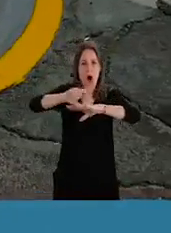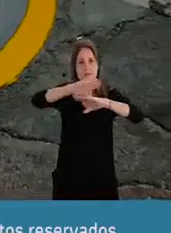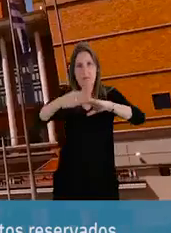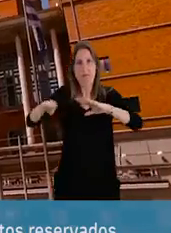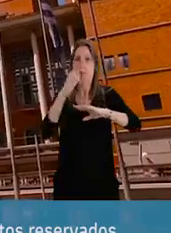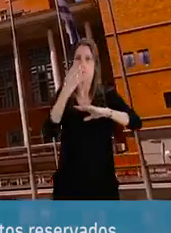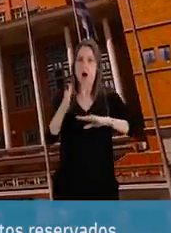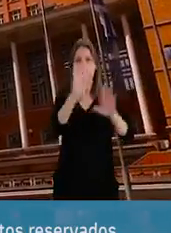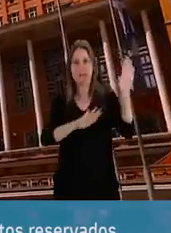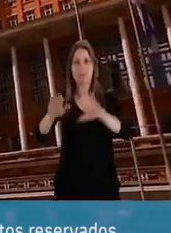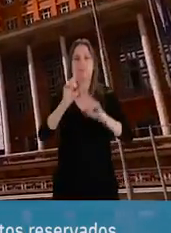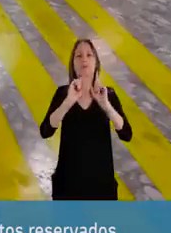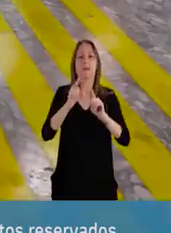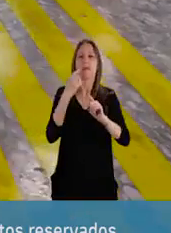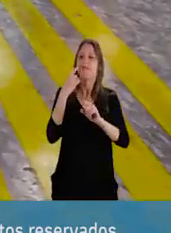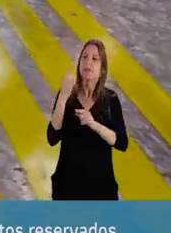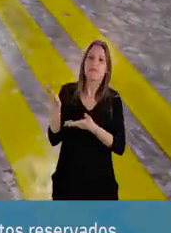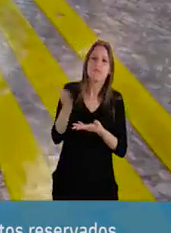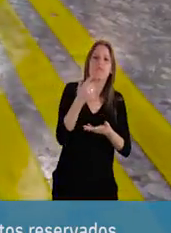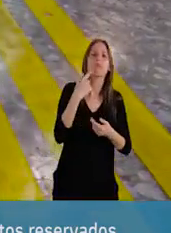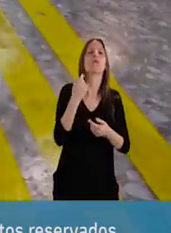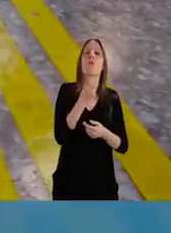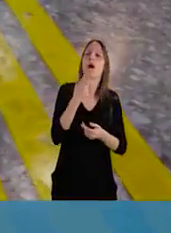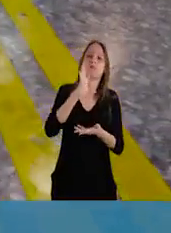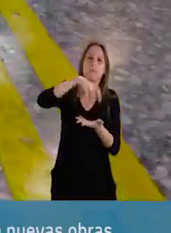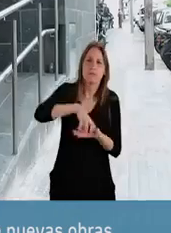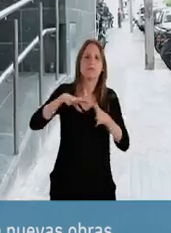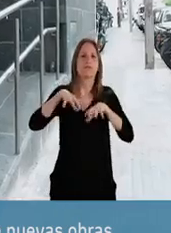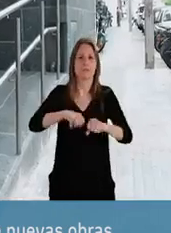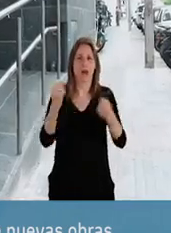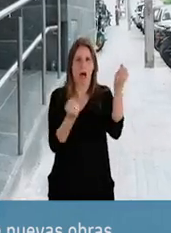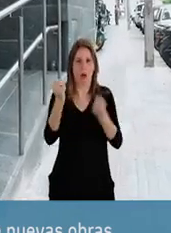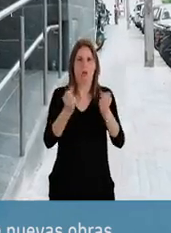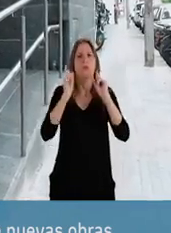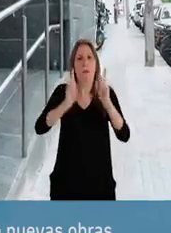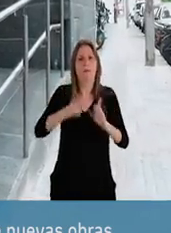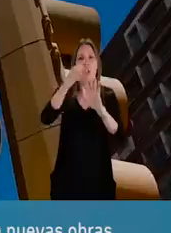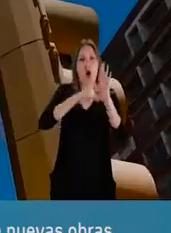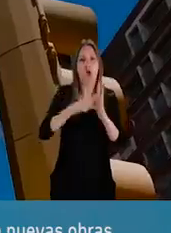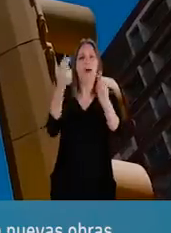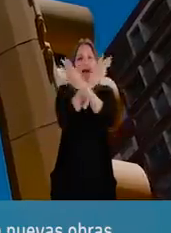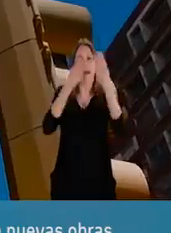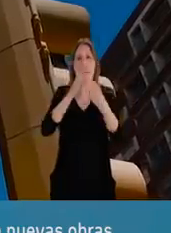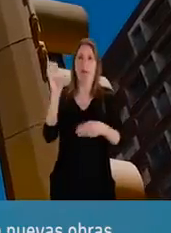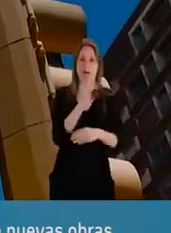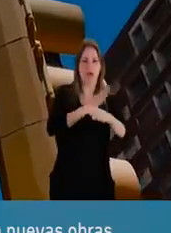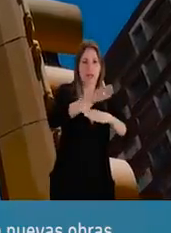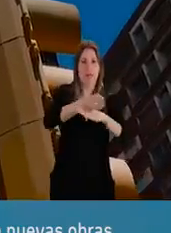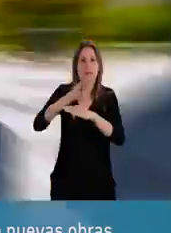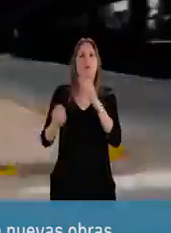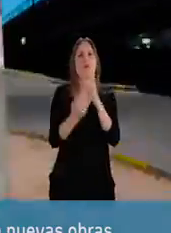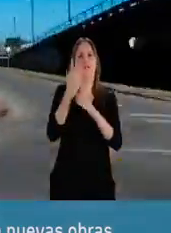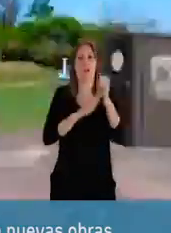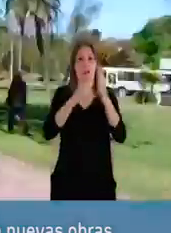veredas, relevamiento y señalización del 100% de estacionamientos reservados, normas de accesibilidad universal en la construcción de